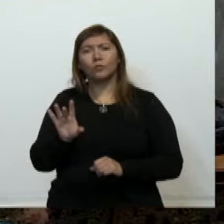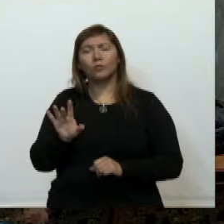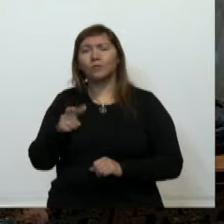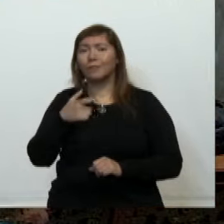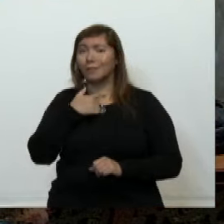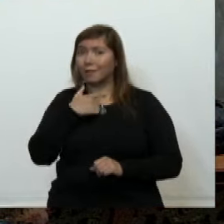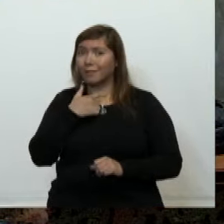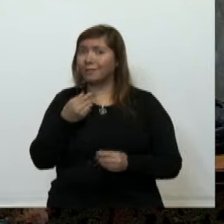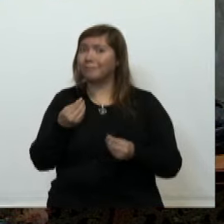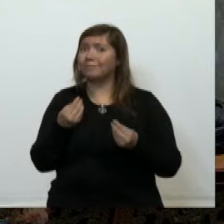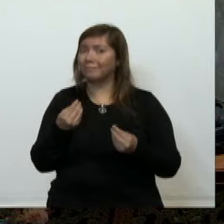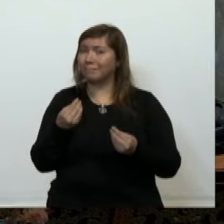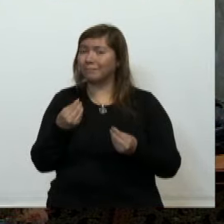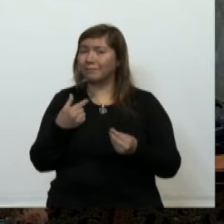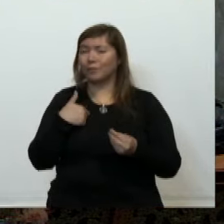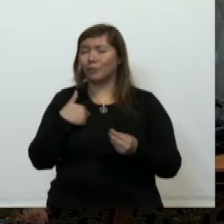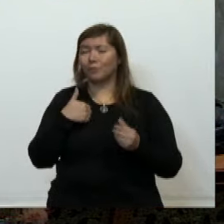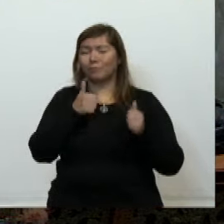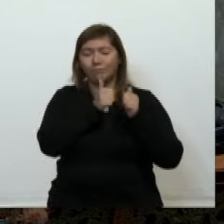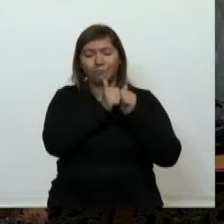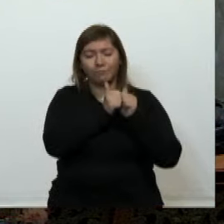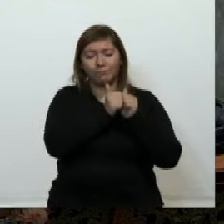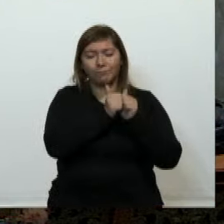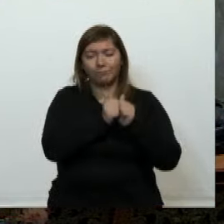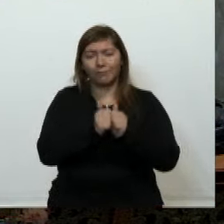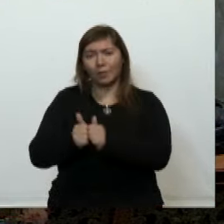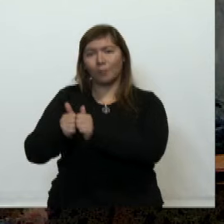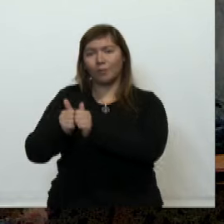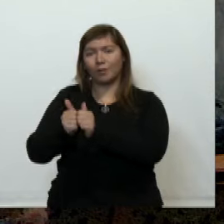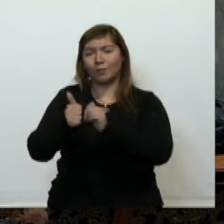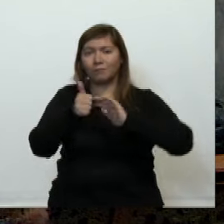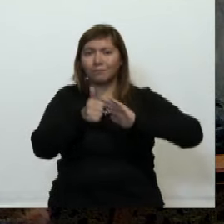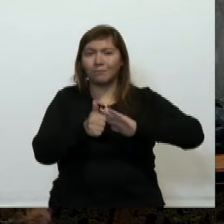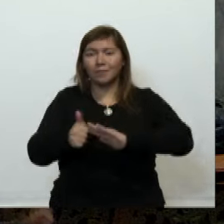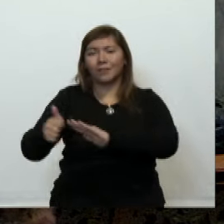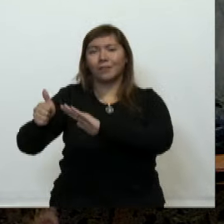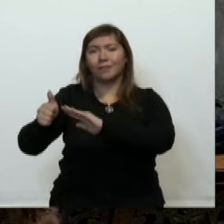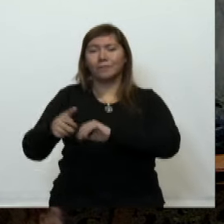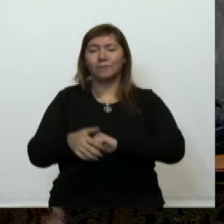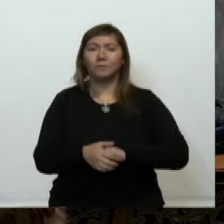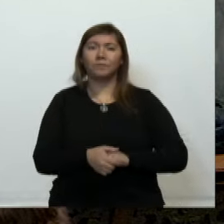quieres que yo te siga.